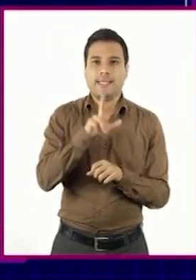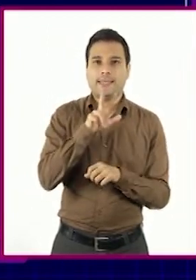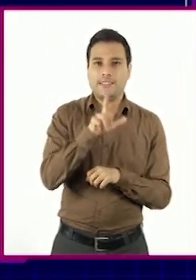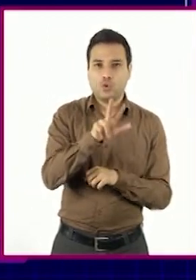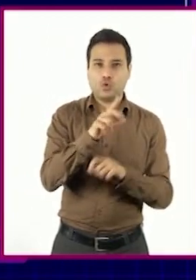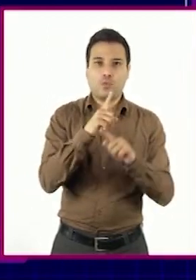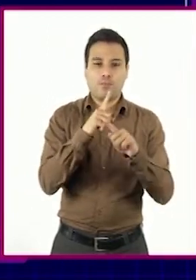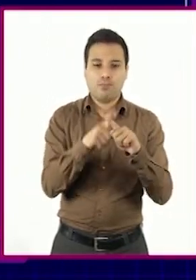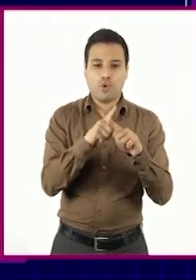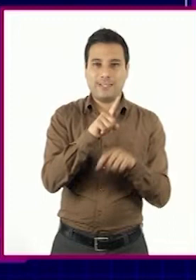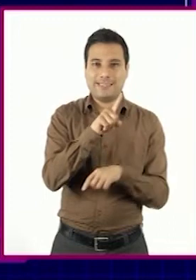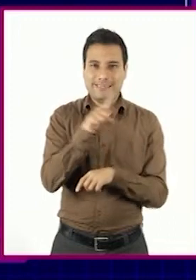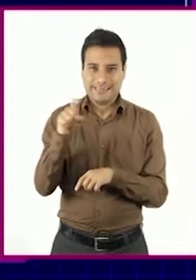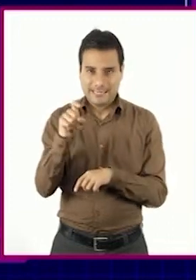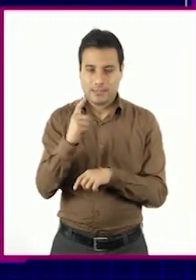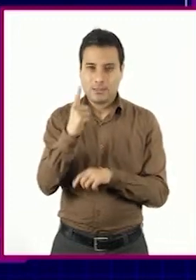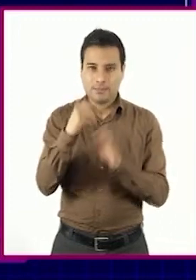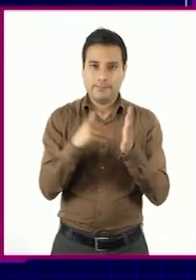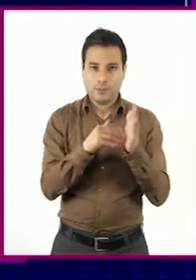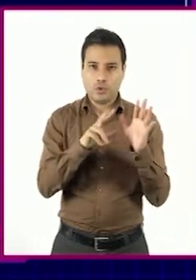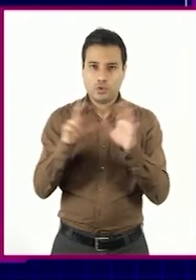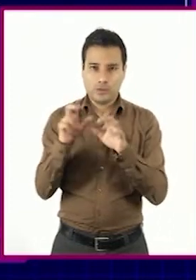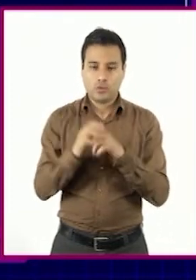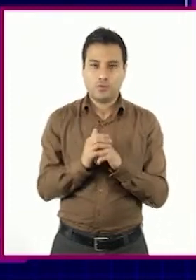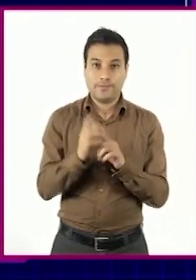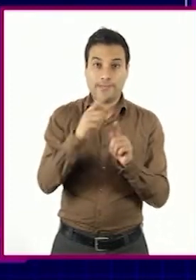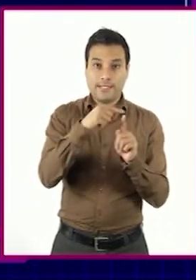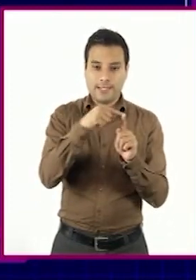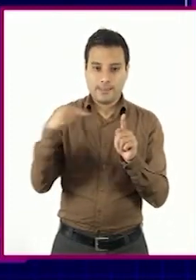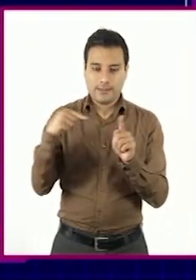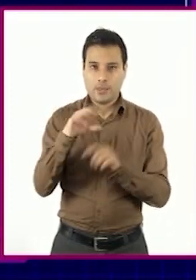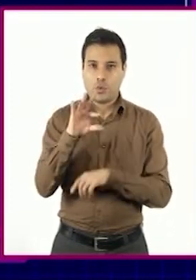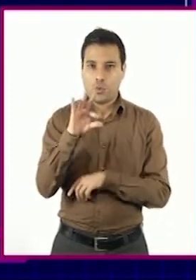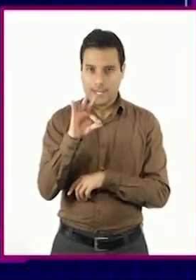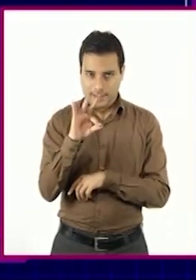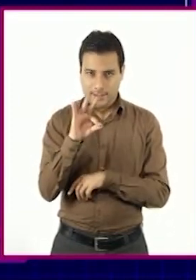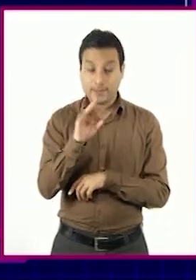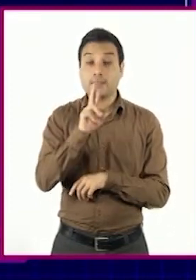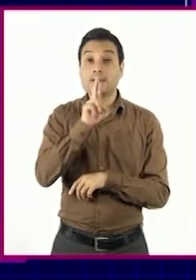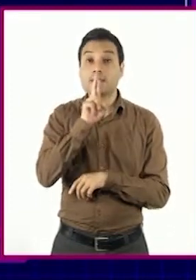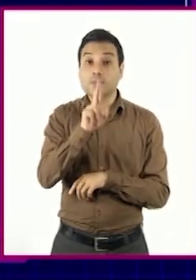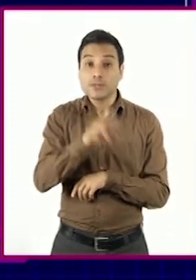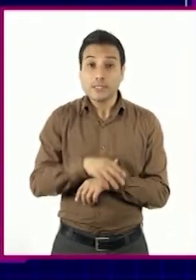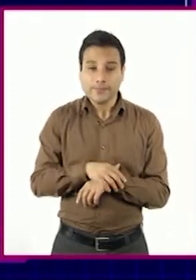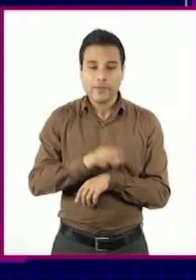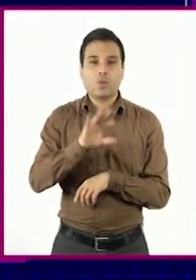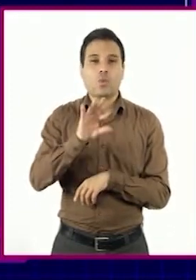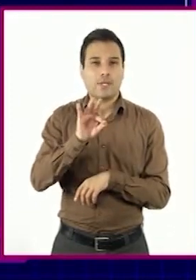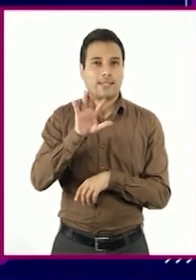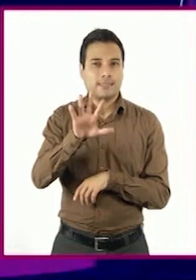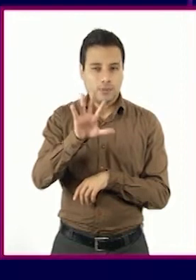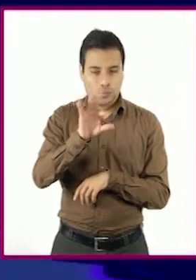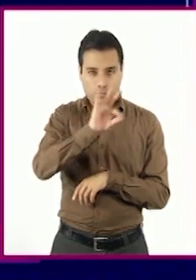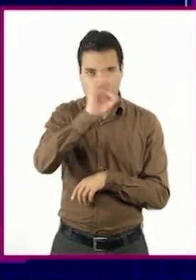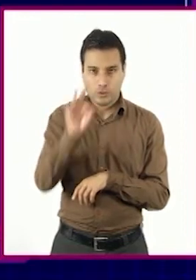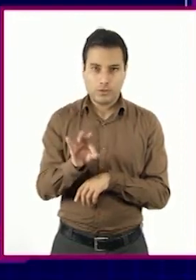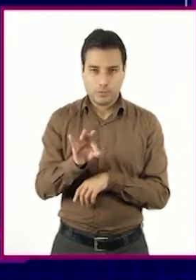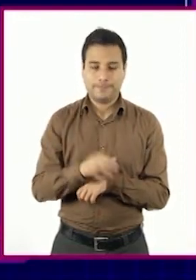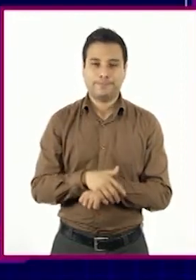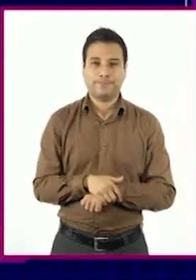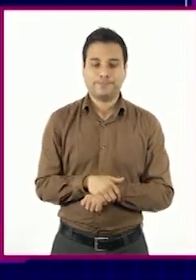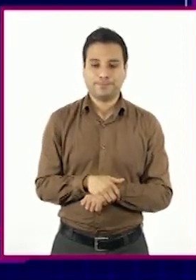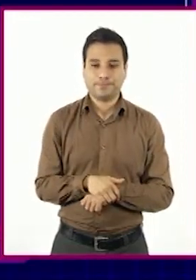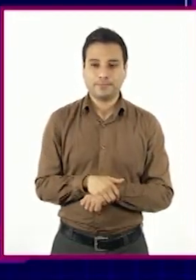100. Se obtiene 1.800. Se divide entre 40 y el resultado es 45%.